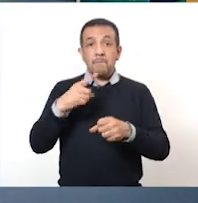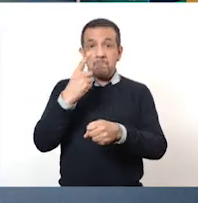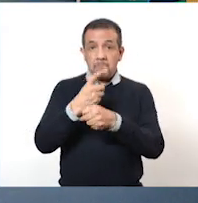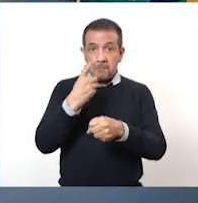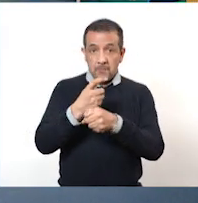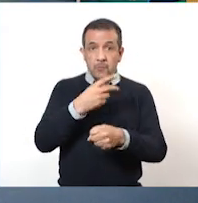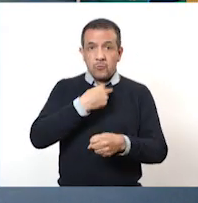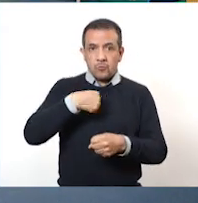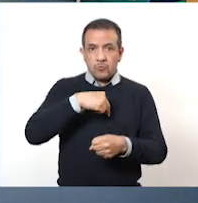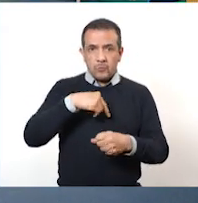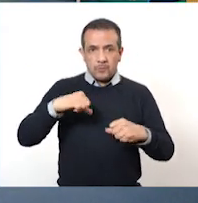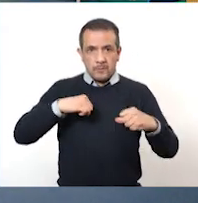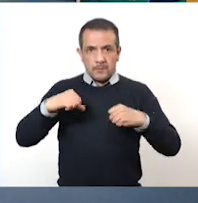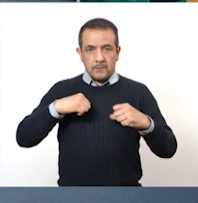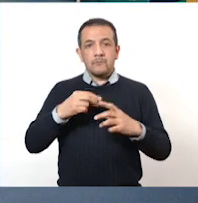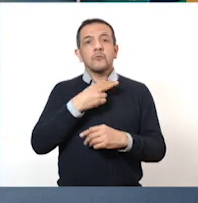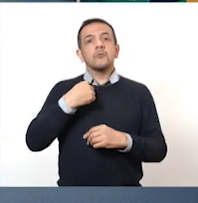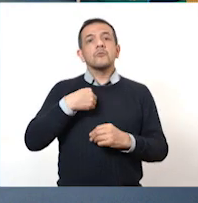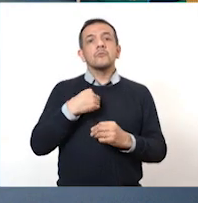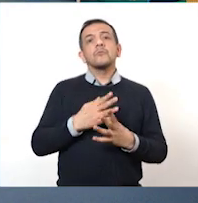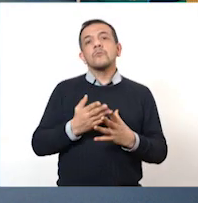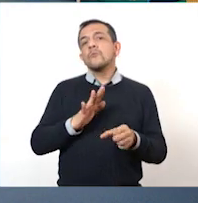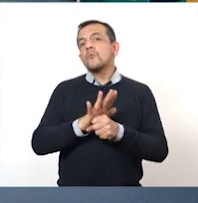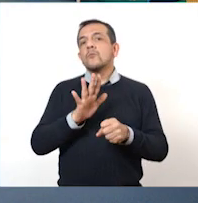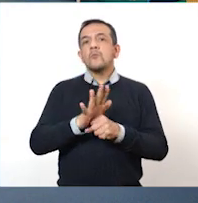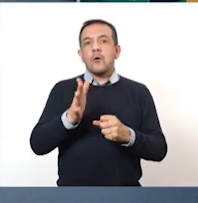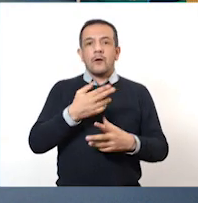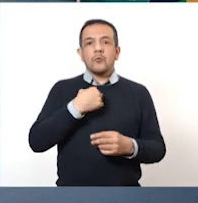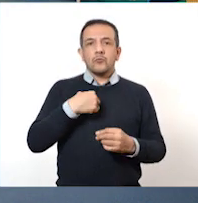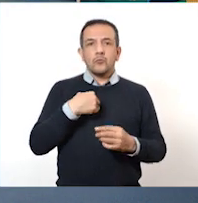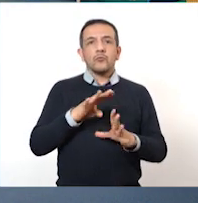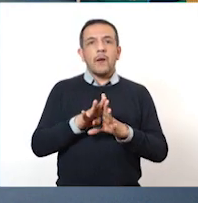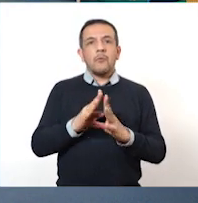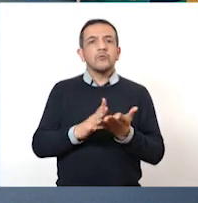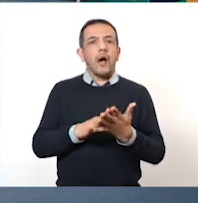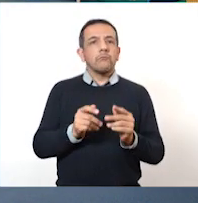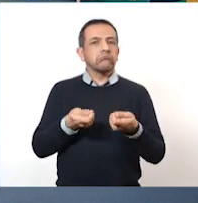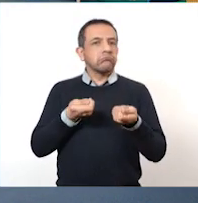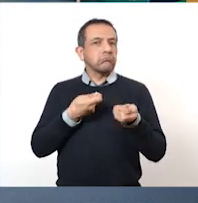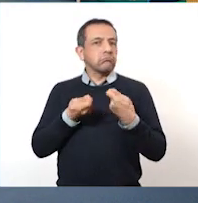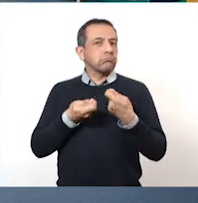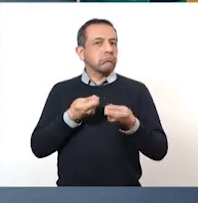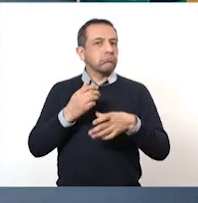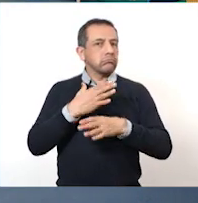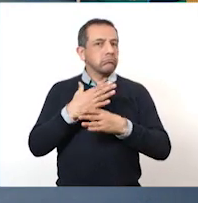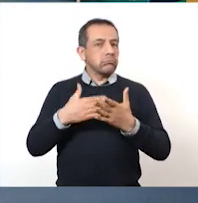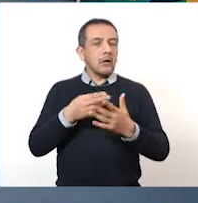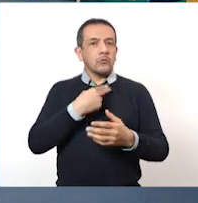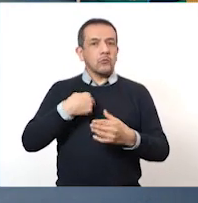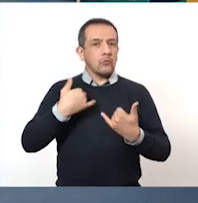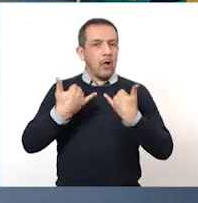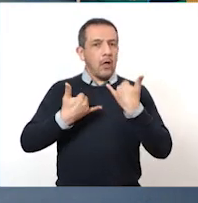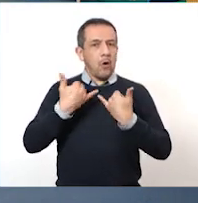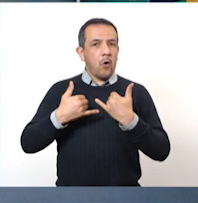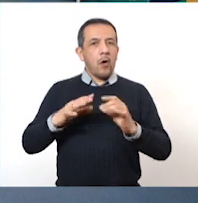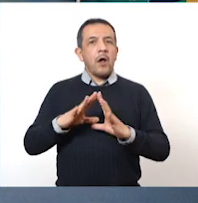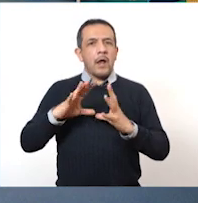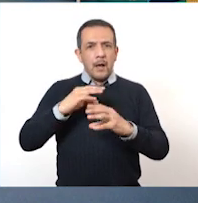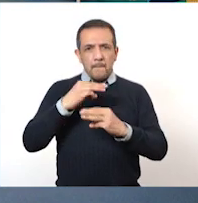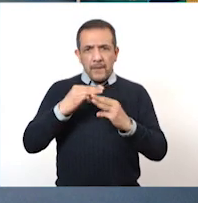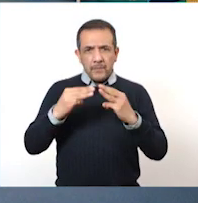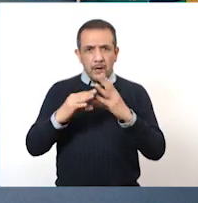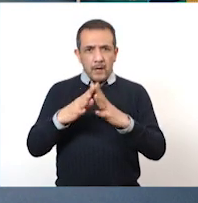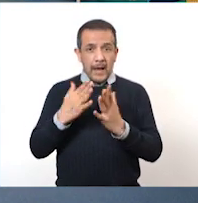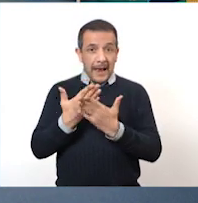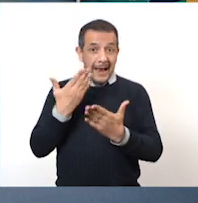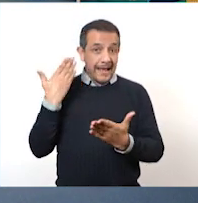Y lo primero que vamos a realizar en esta propuesta es una propuesta de manipulación. Vamos a jugar con nuestro material. Es un